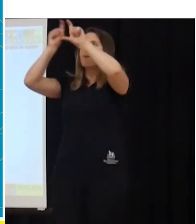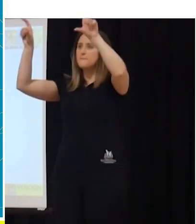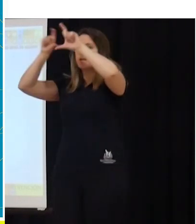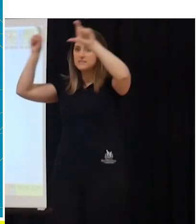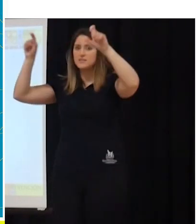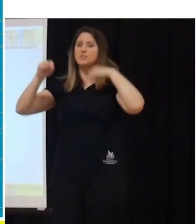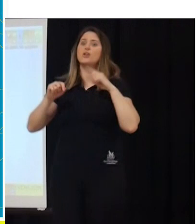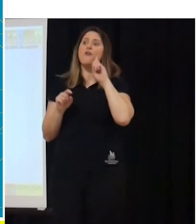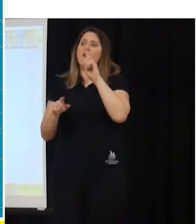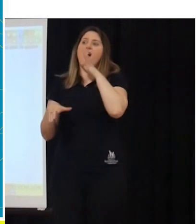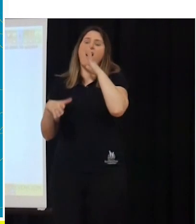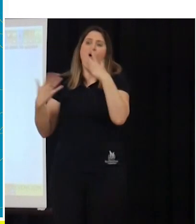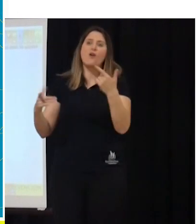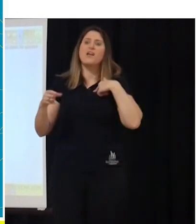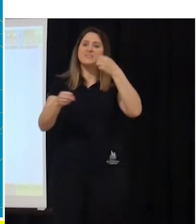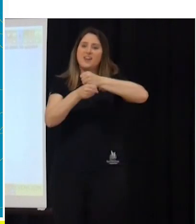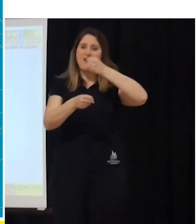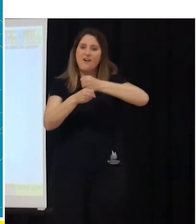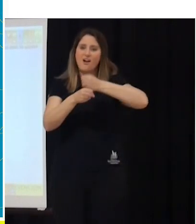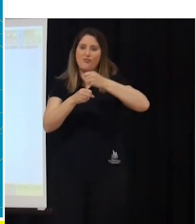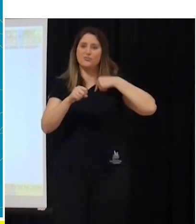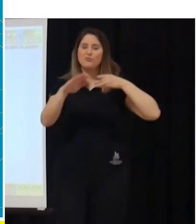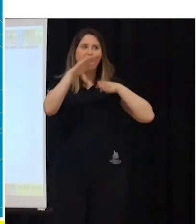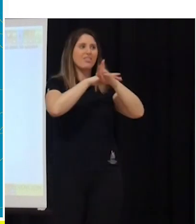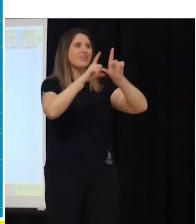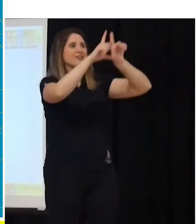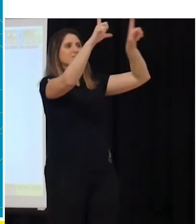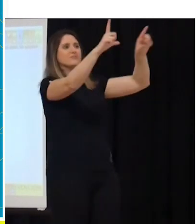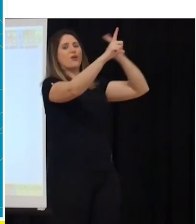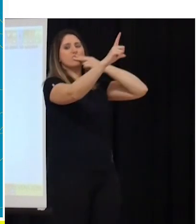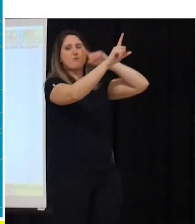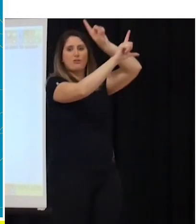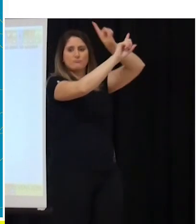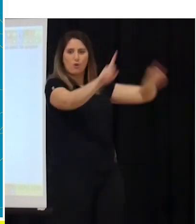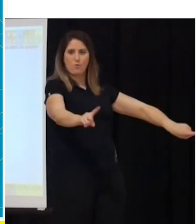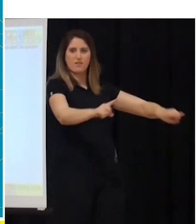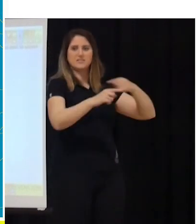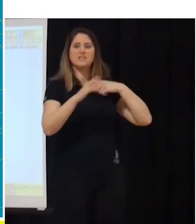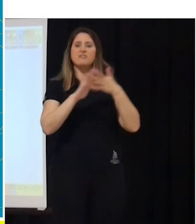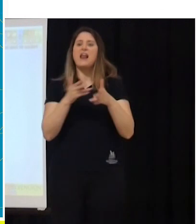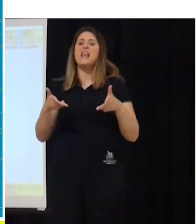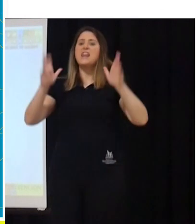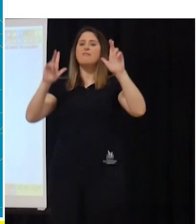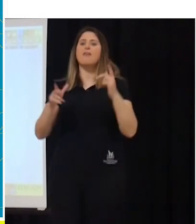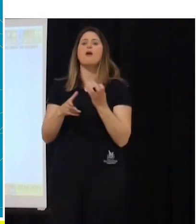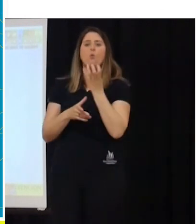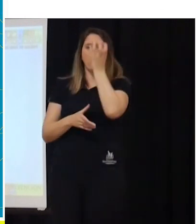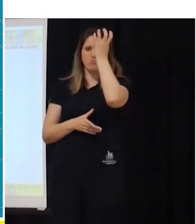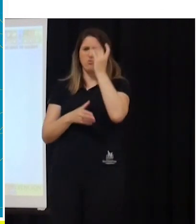vez empezamos a ver más puestos de trabajo con carteles haciendo alusión a ese ambiente libre de humo que tiene que